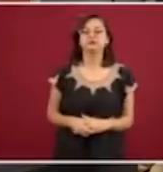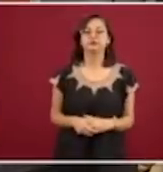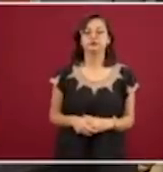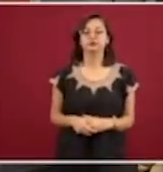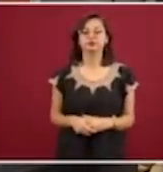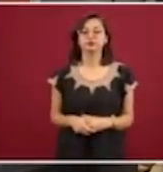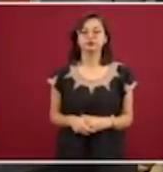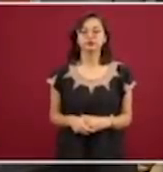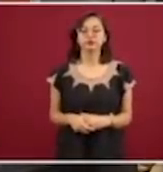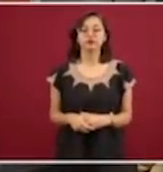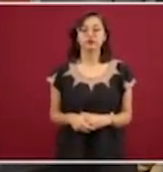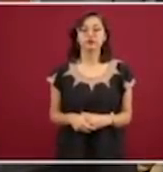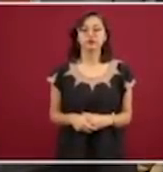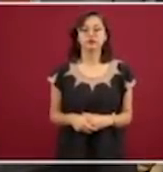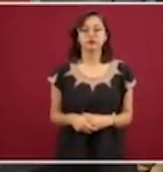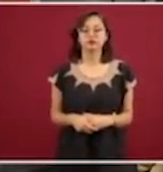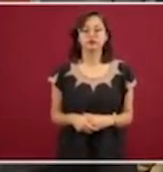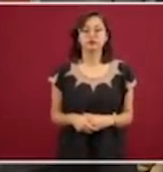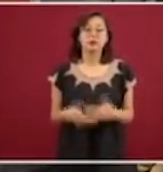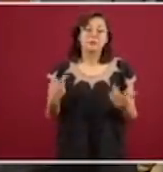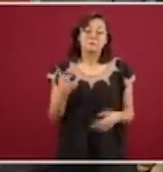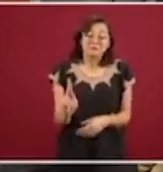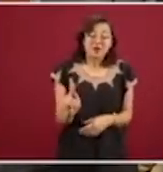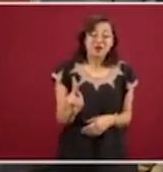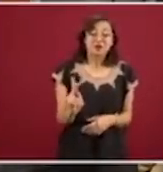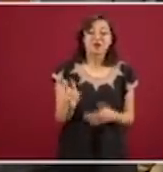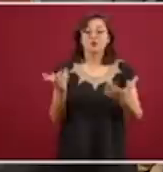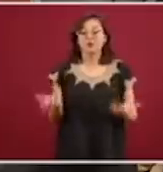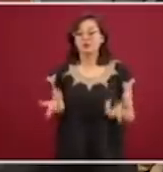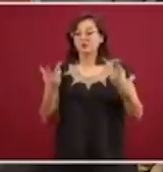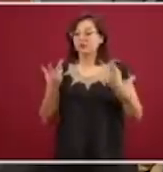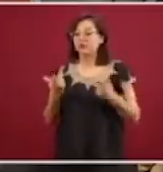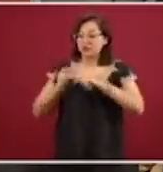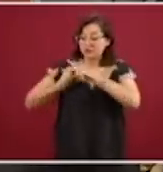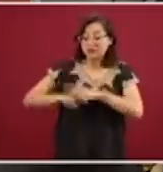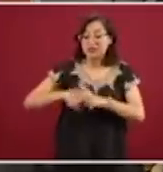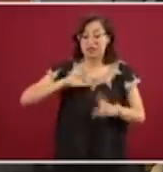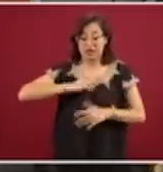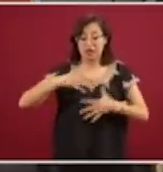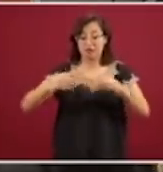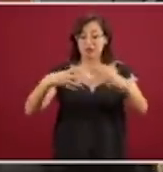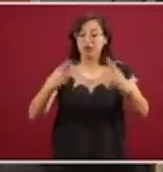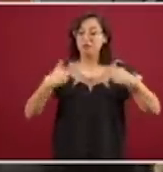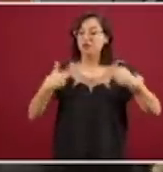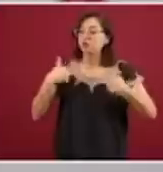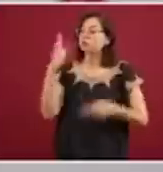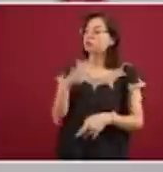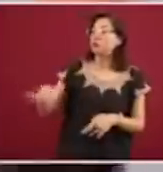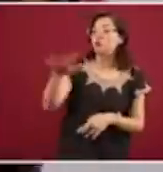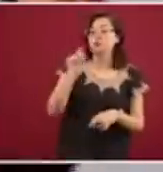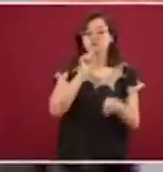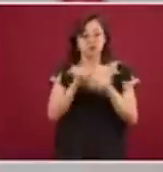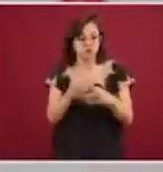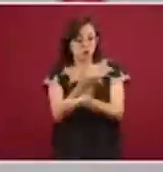Hay un punto en donde hay que involucrar desde el inicio a la población, a ustedes como comunicadores y